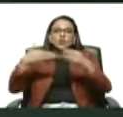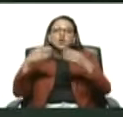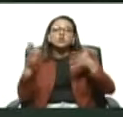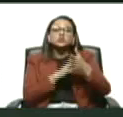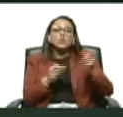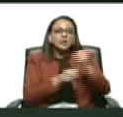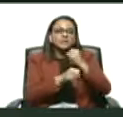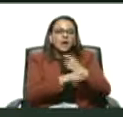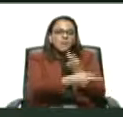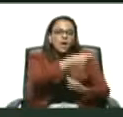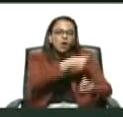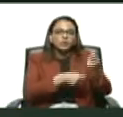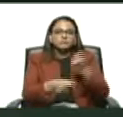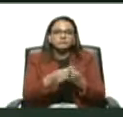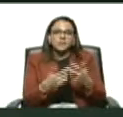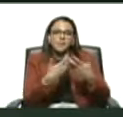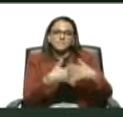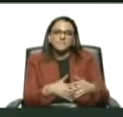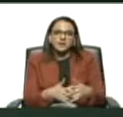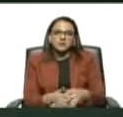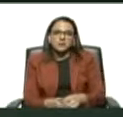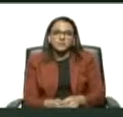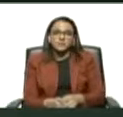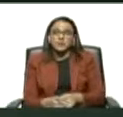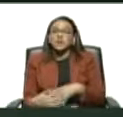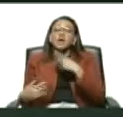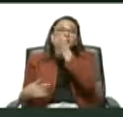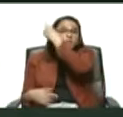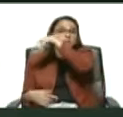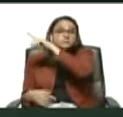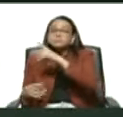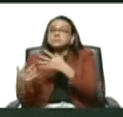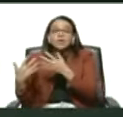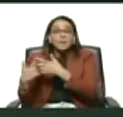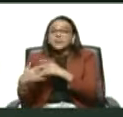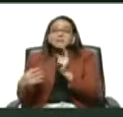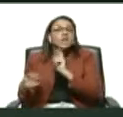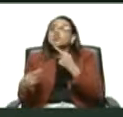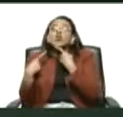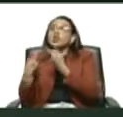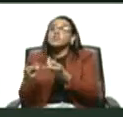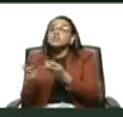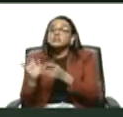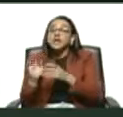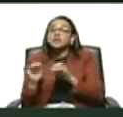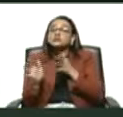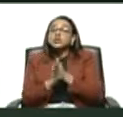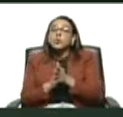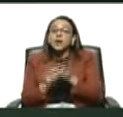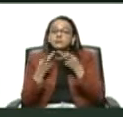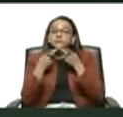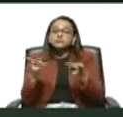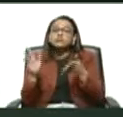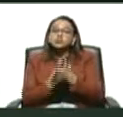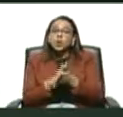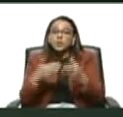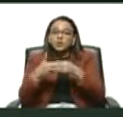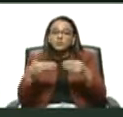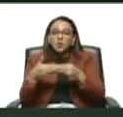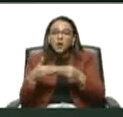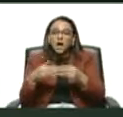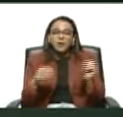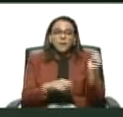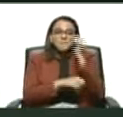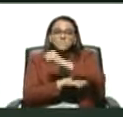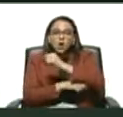comerciales. Eso no lo dicen las grandes transnacionales de la comunicación, pero es lo que está ocurriendo. Y